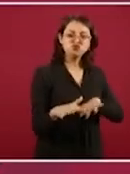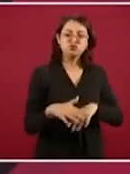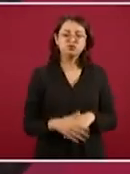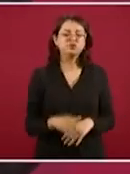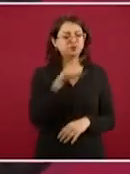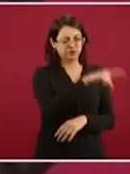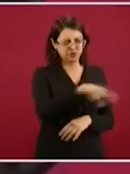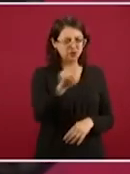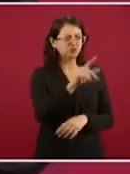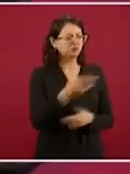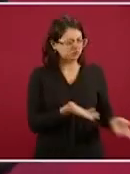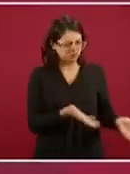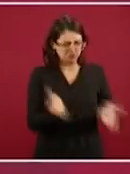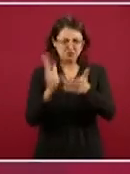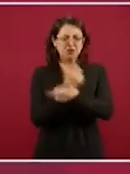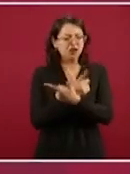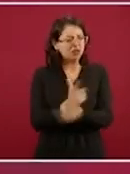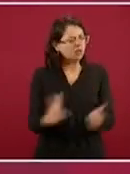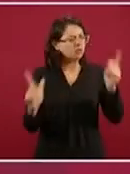a los peones que ya eran libres,